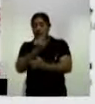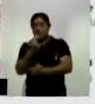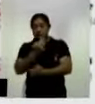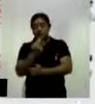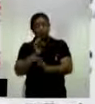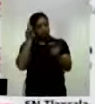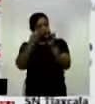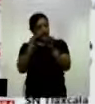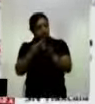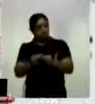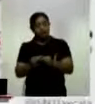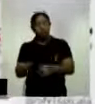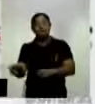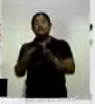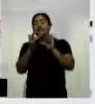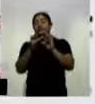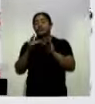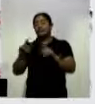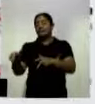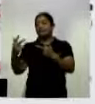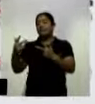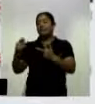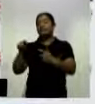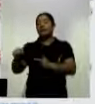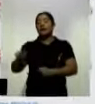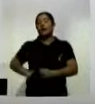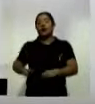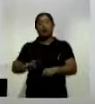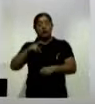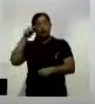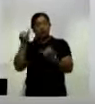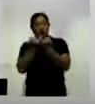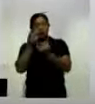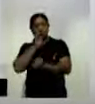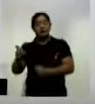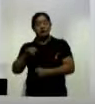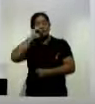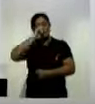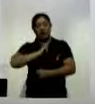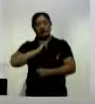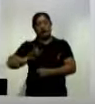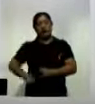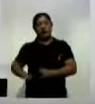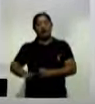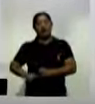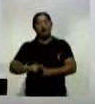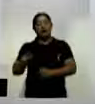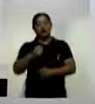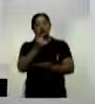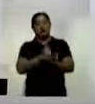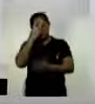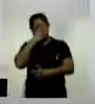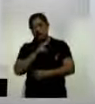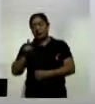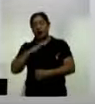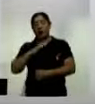Marco Mena destacó que en el encuentro virtual también participaron la jefa de gobierno de la Ciudad de México, Claudia Sheinbaum, y los gobernadores